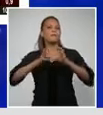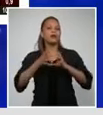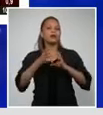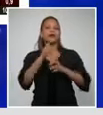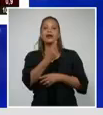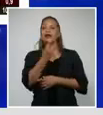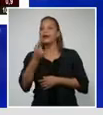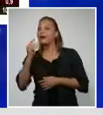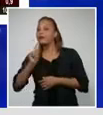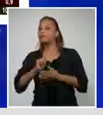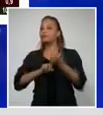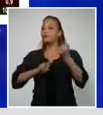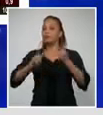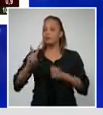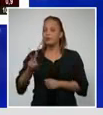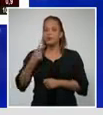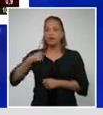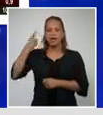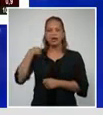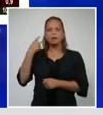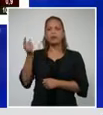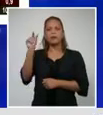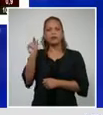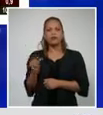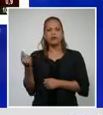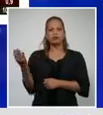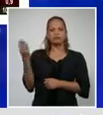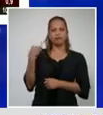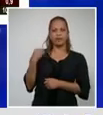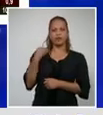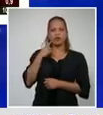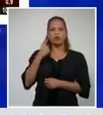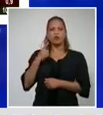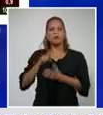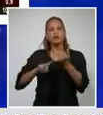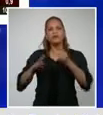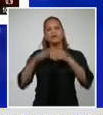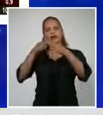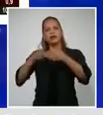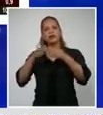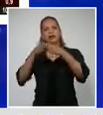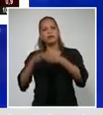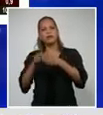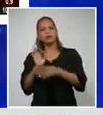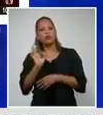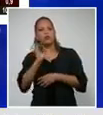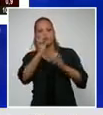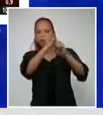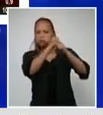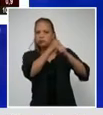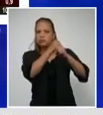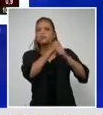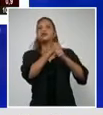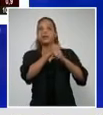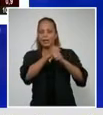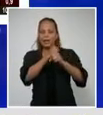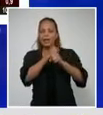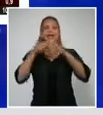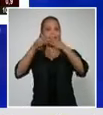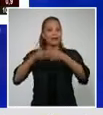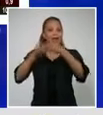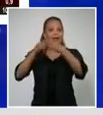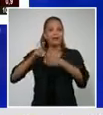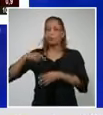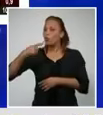territorio. Ayer una persona me decía, en Granma todavía no están estudiando. En Granma todos los días se estudian más de